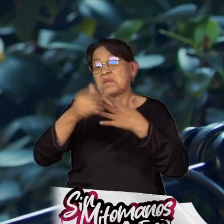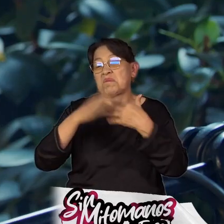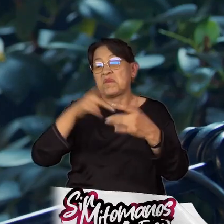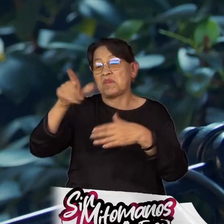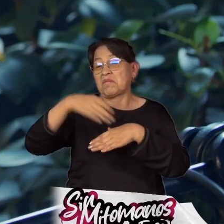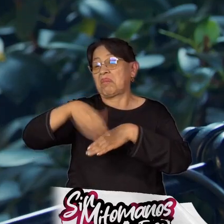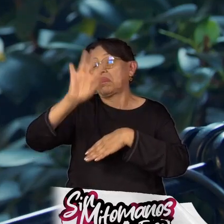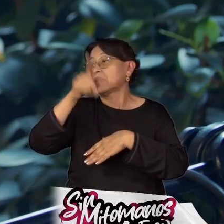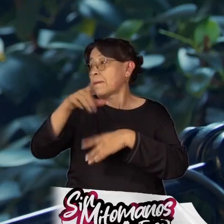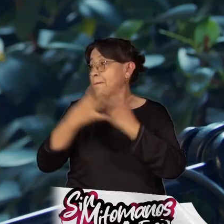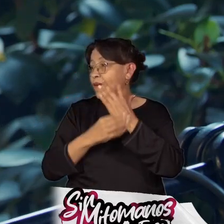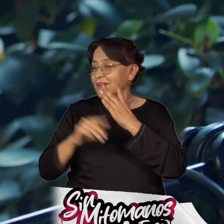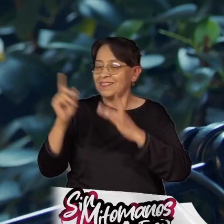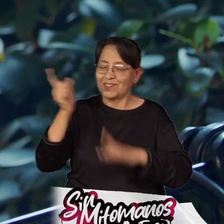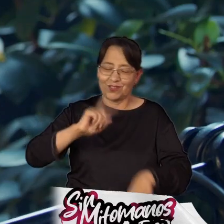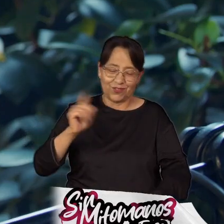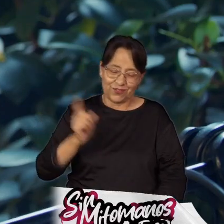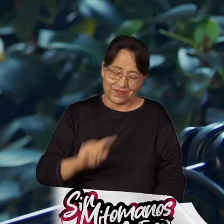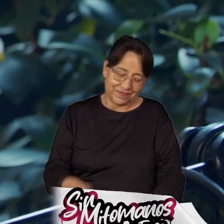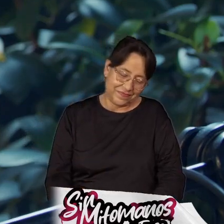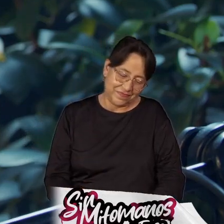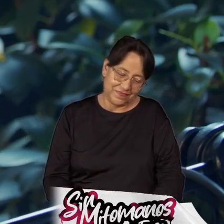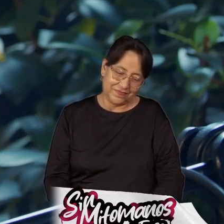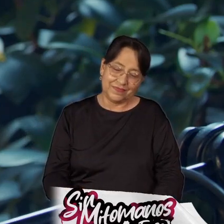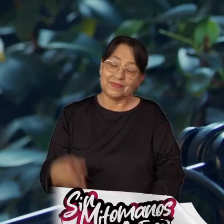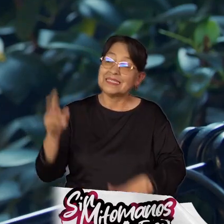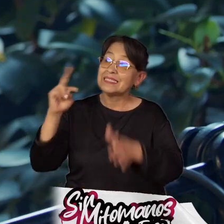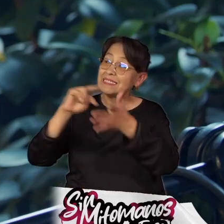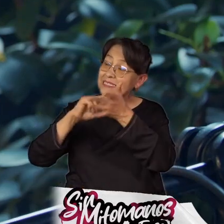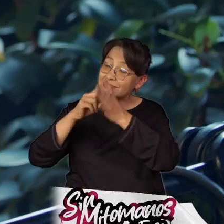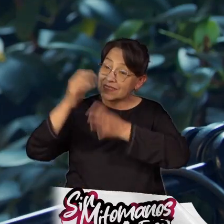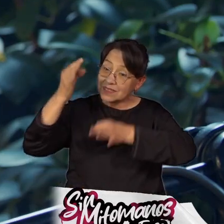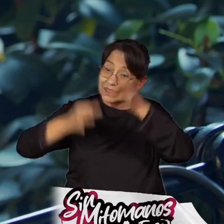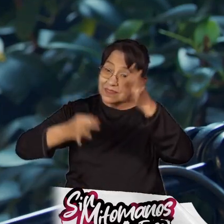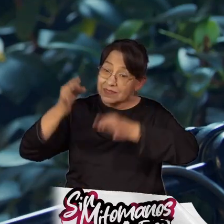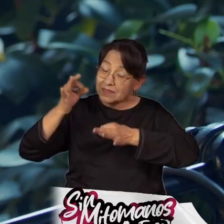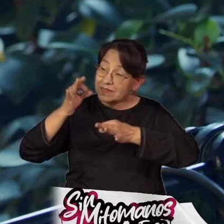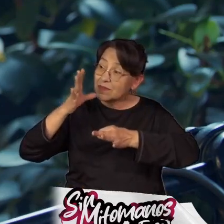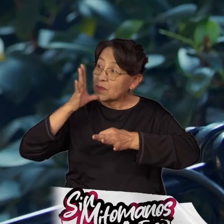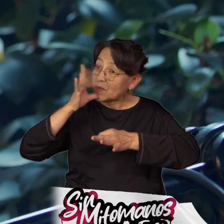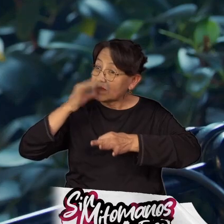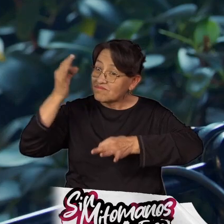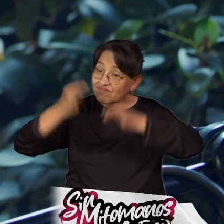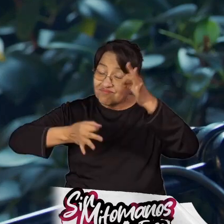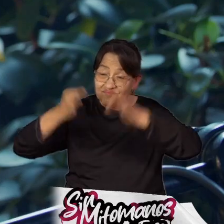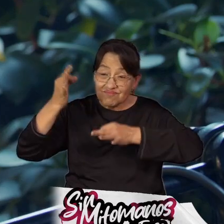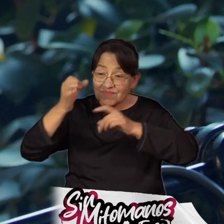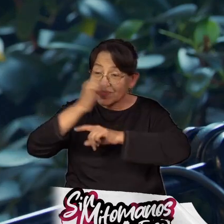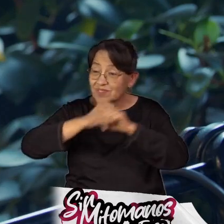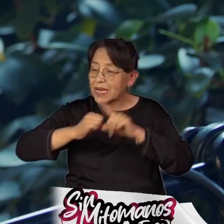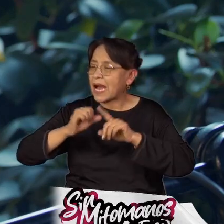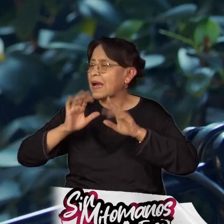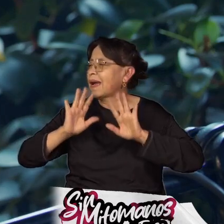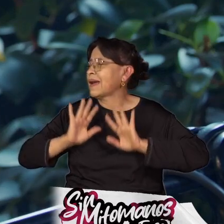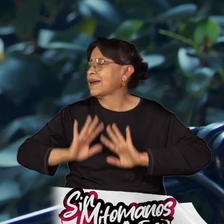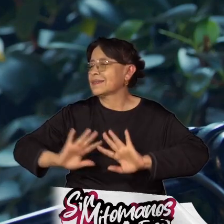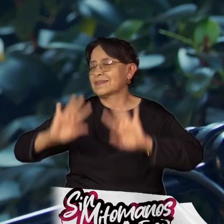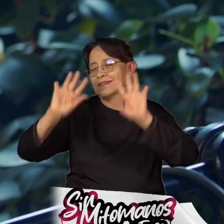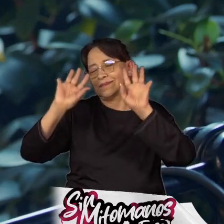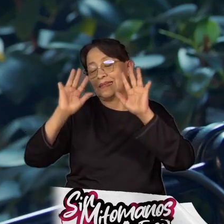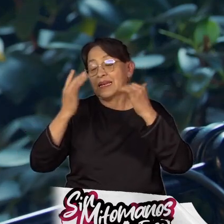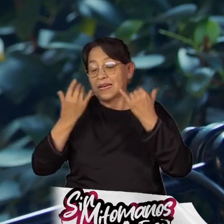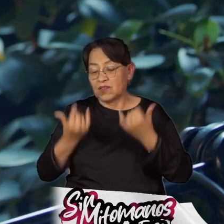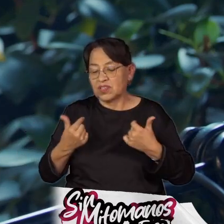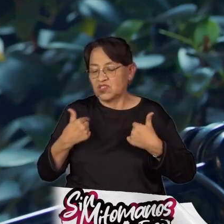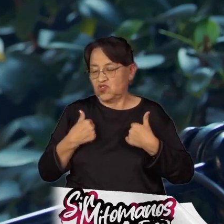viendo. Lo que es cierto es que esa injusticia social siempre va a estar entre nosotros. ¿Qué